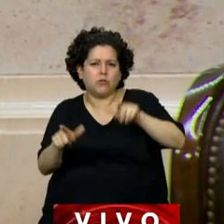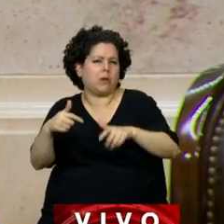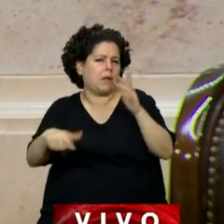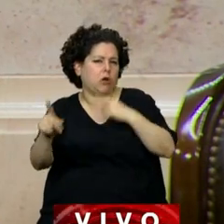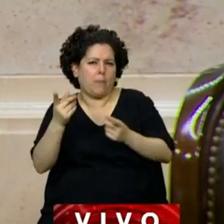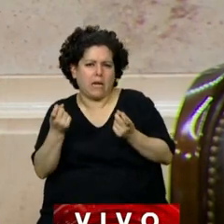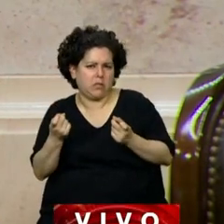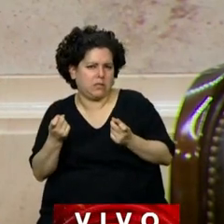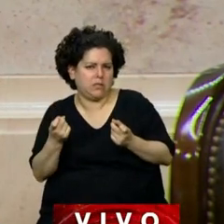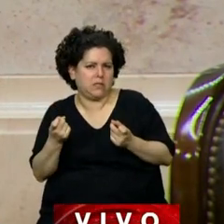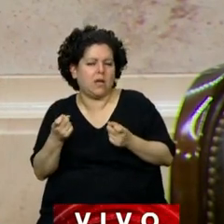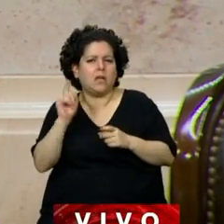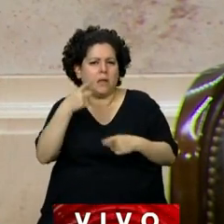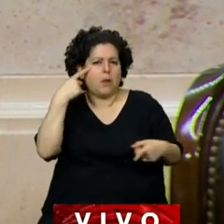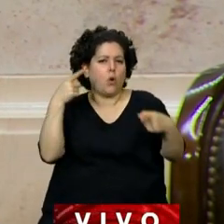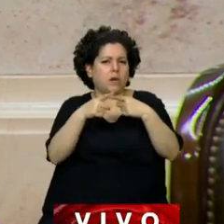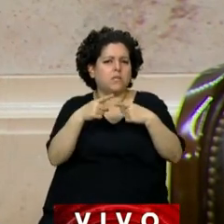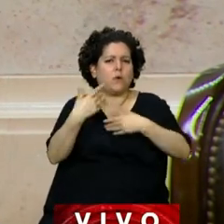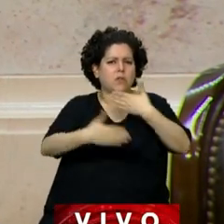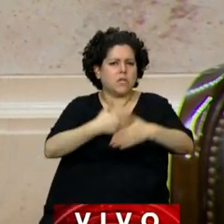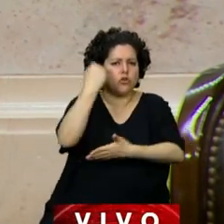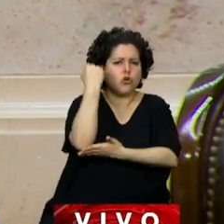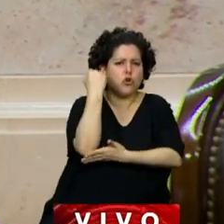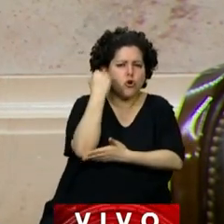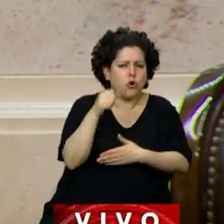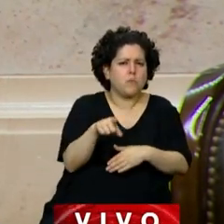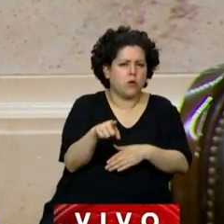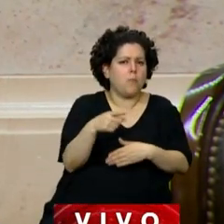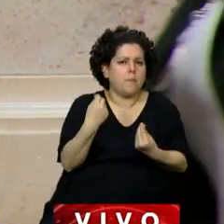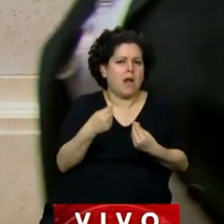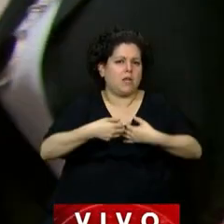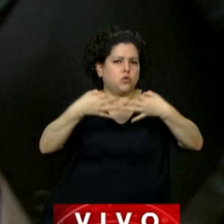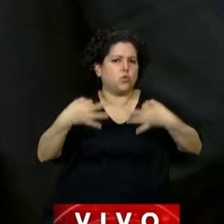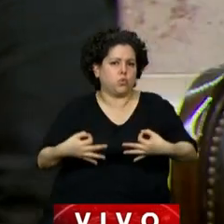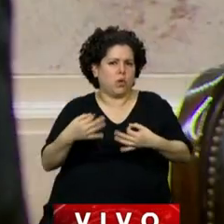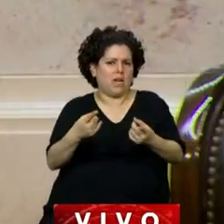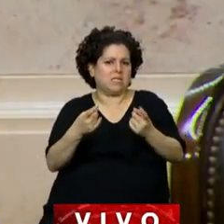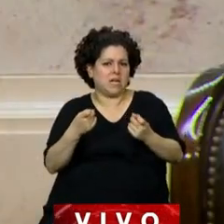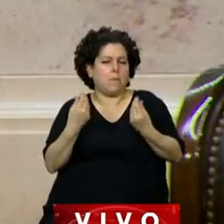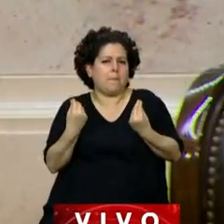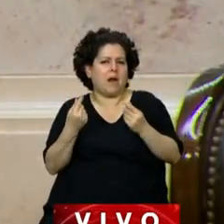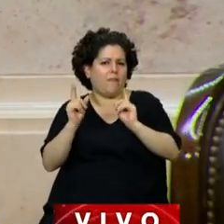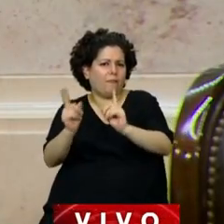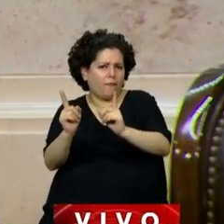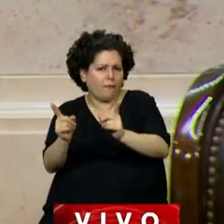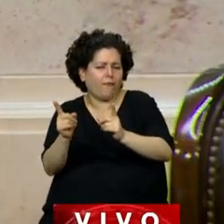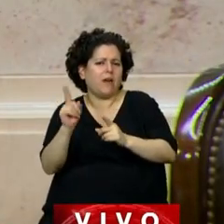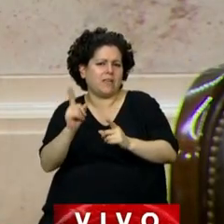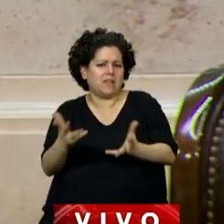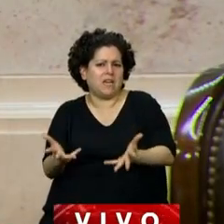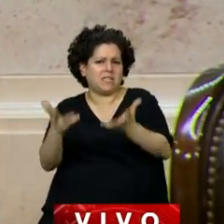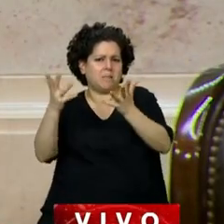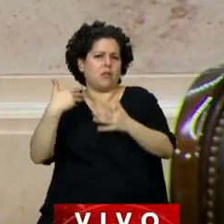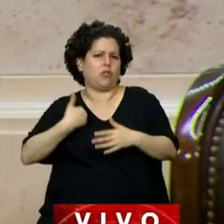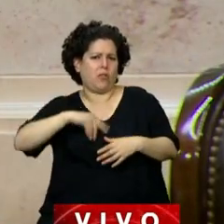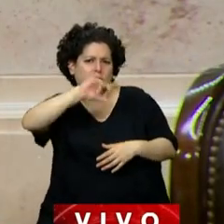vulnerables, y apunta al desarrollo económico con la infraestructura necesaria para el sostenimiento y crecimiento